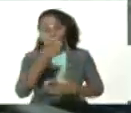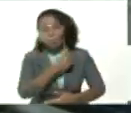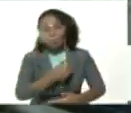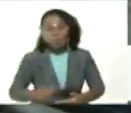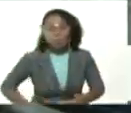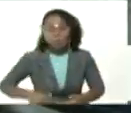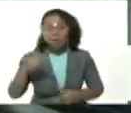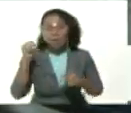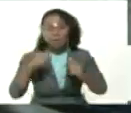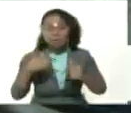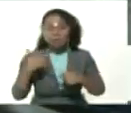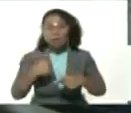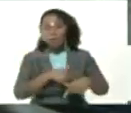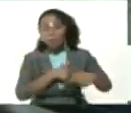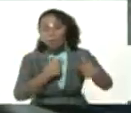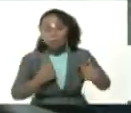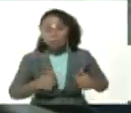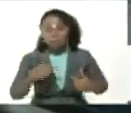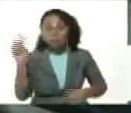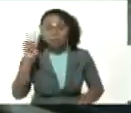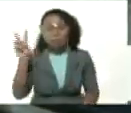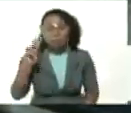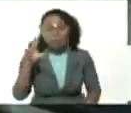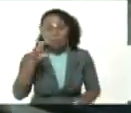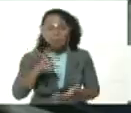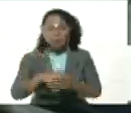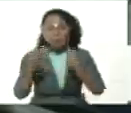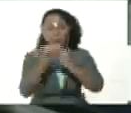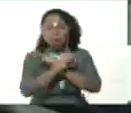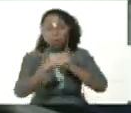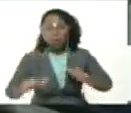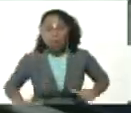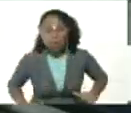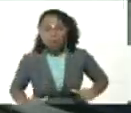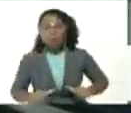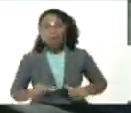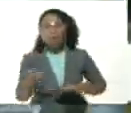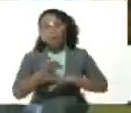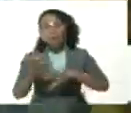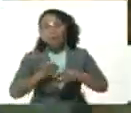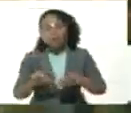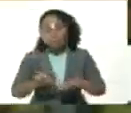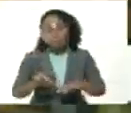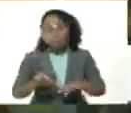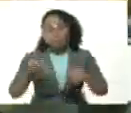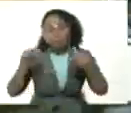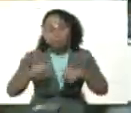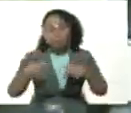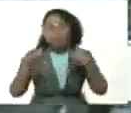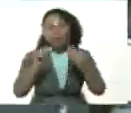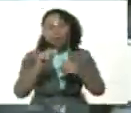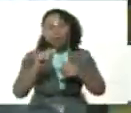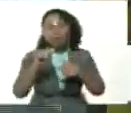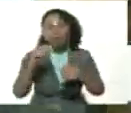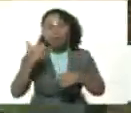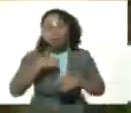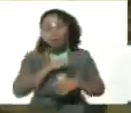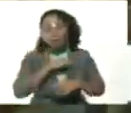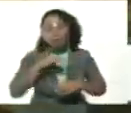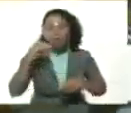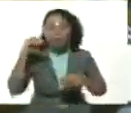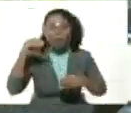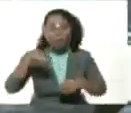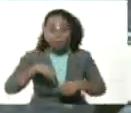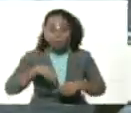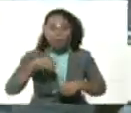acá, desde el corazón de Venezuela, el estado Portuguesa, municipio Páez, acá en Acarigua, estamos en